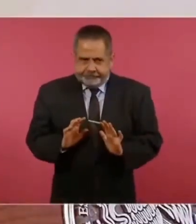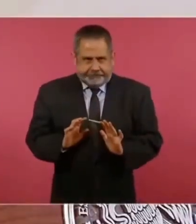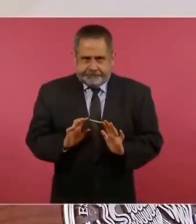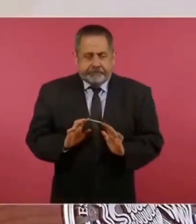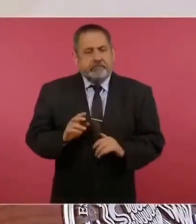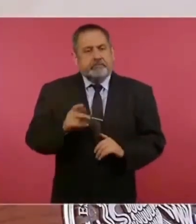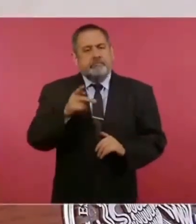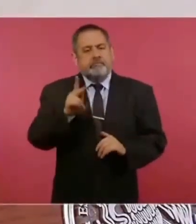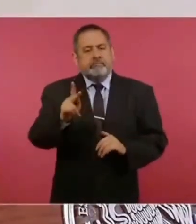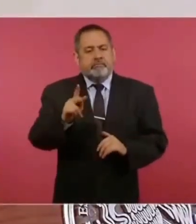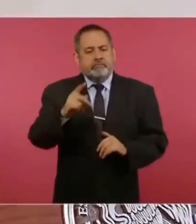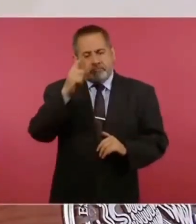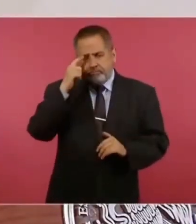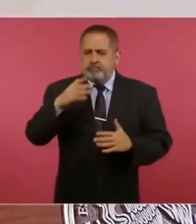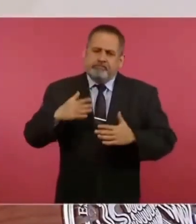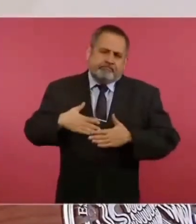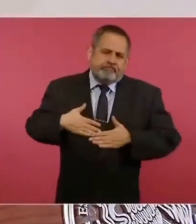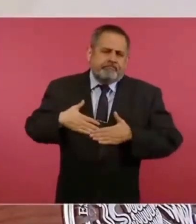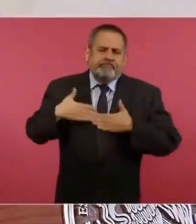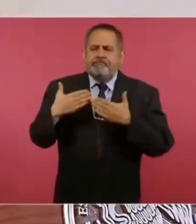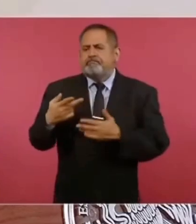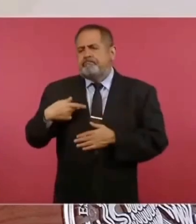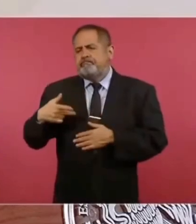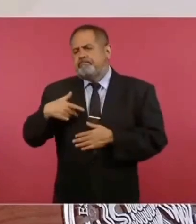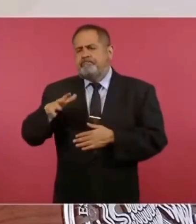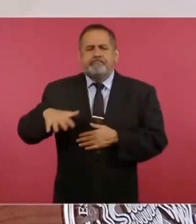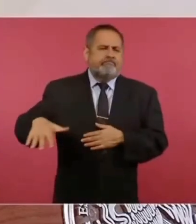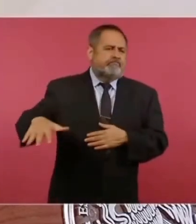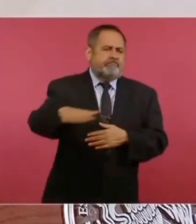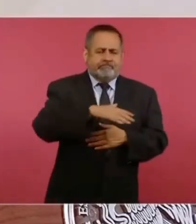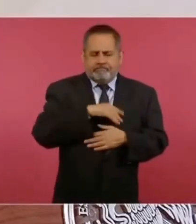pero porque le tengo mucha confianza a la gente,